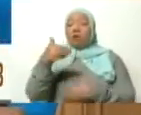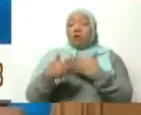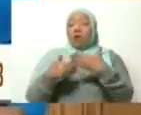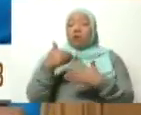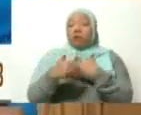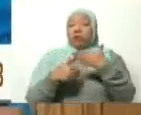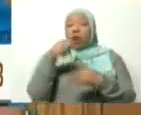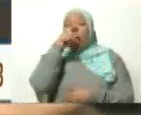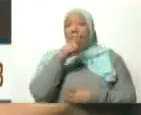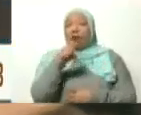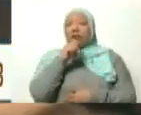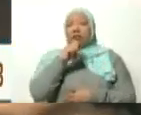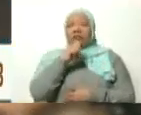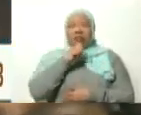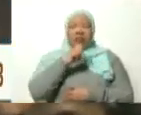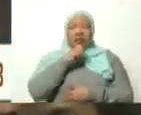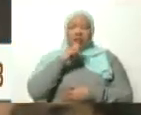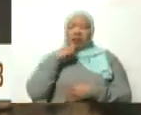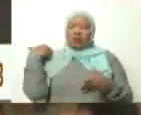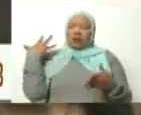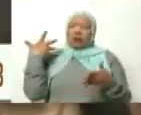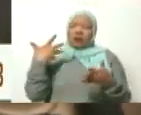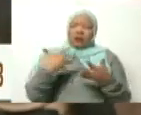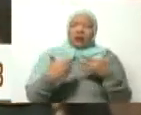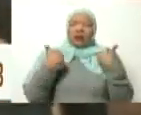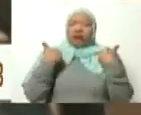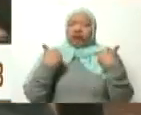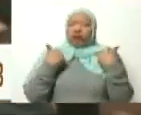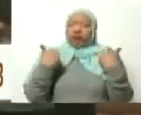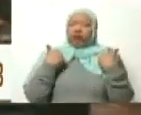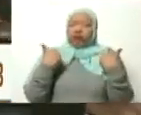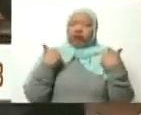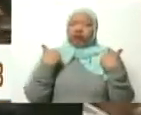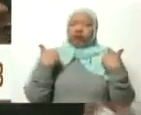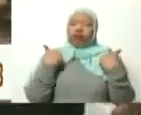estos años por la senda de los sacrificios.